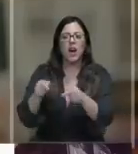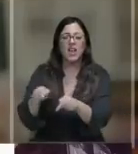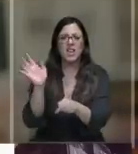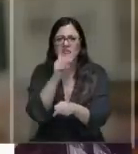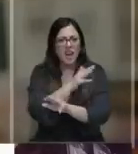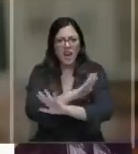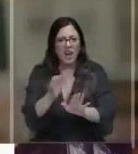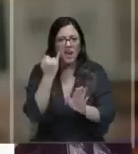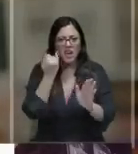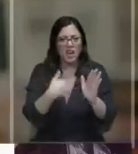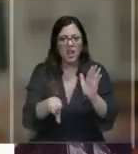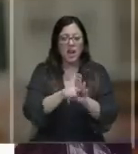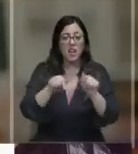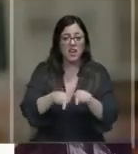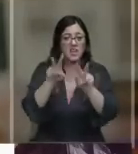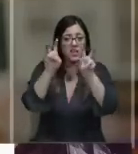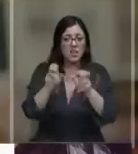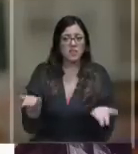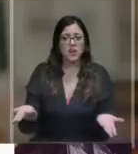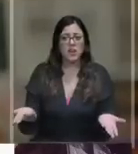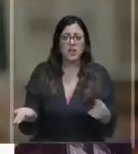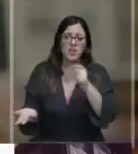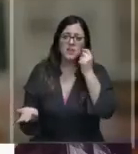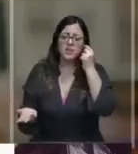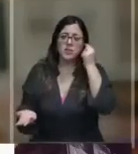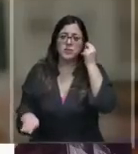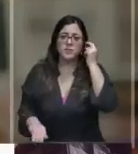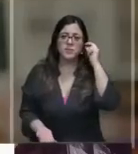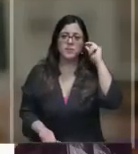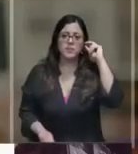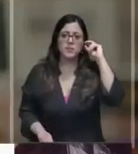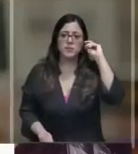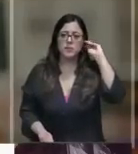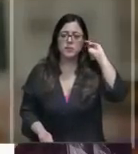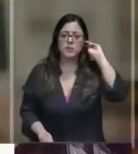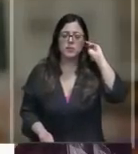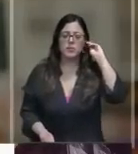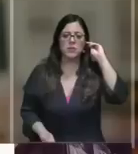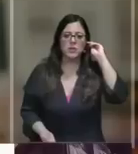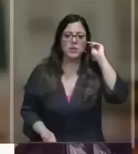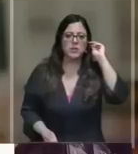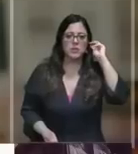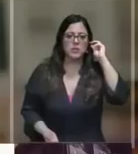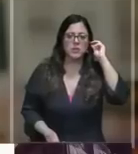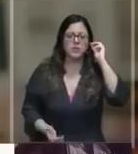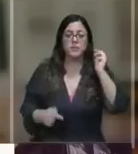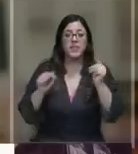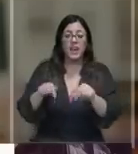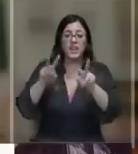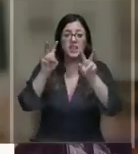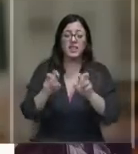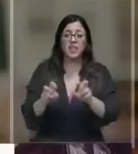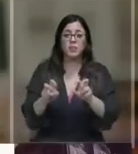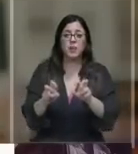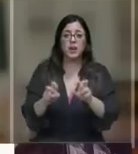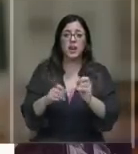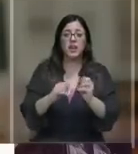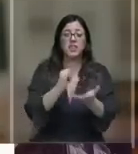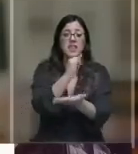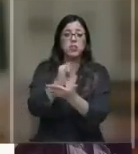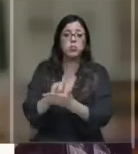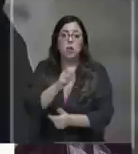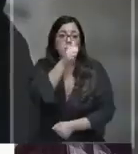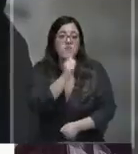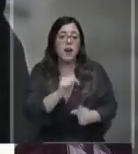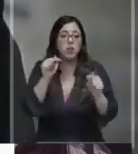este mecanismo? Lo que pasa es que en el mundo privado este mecanismo es